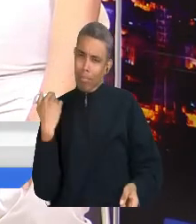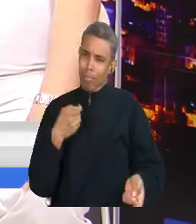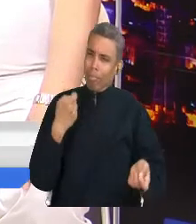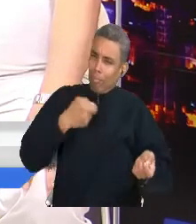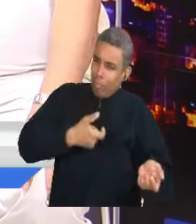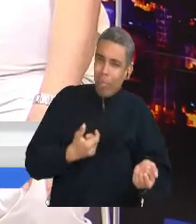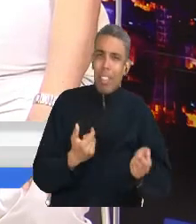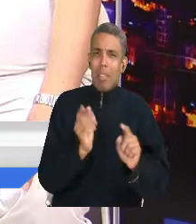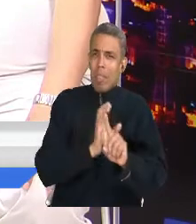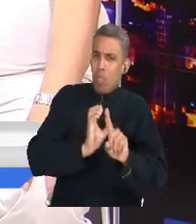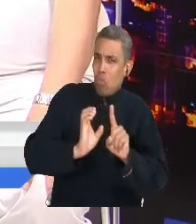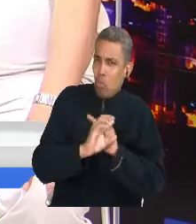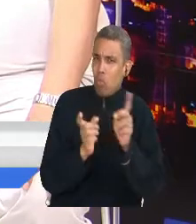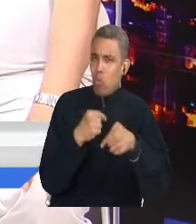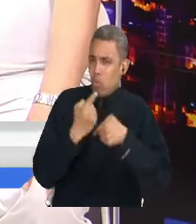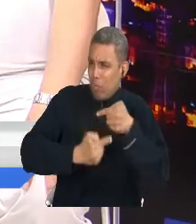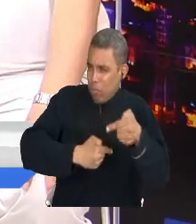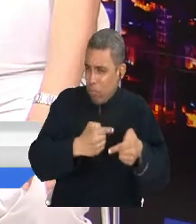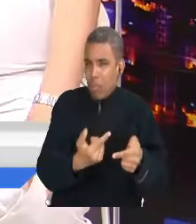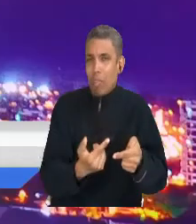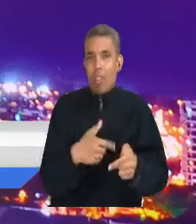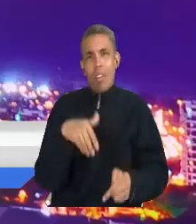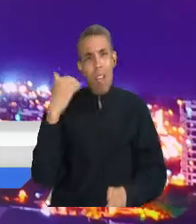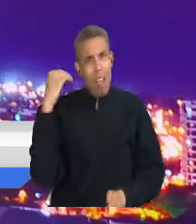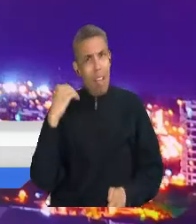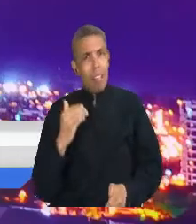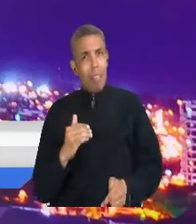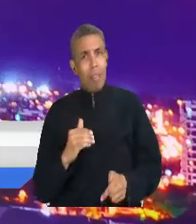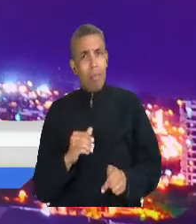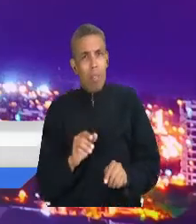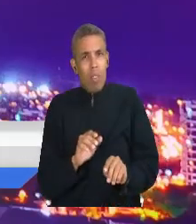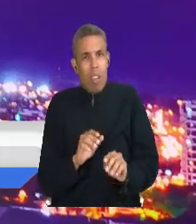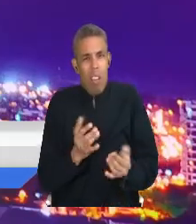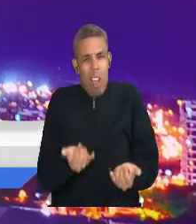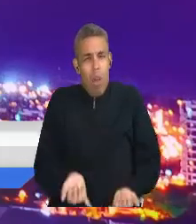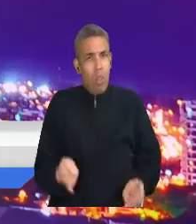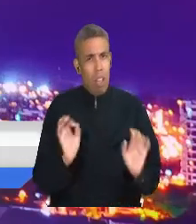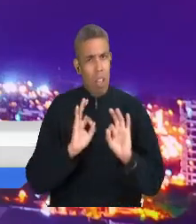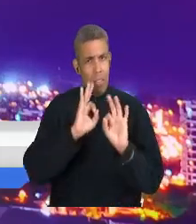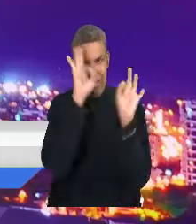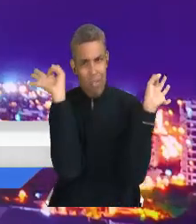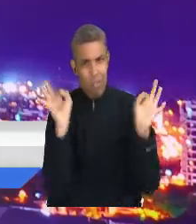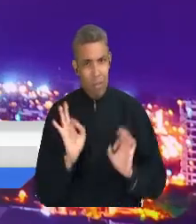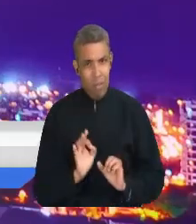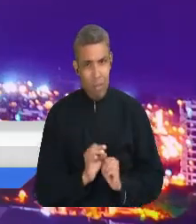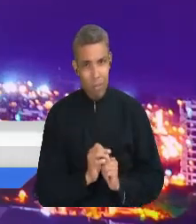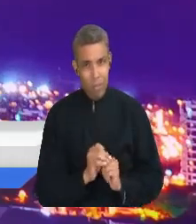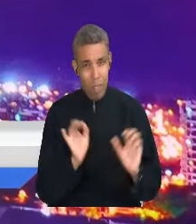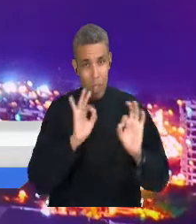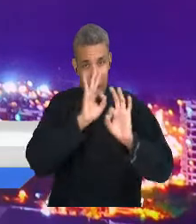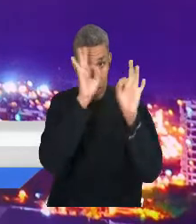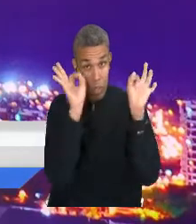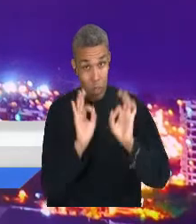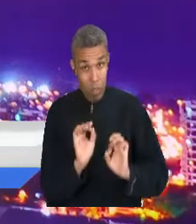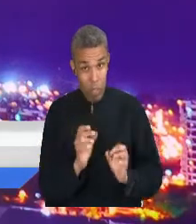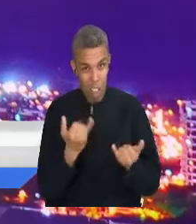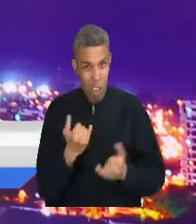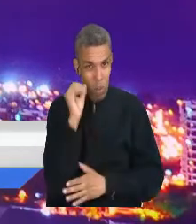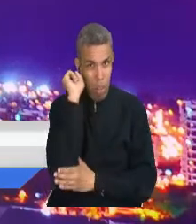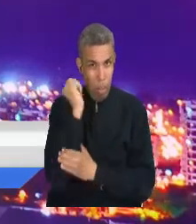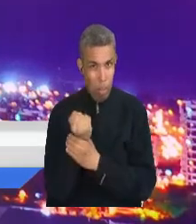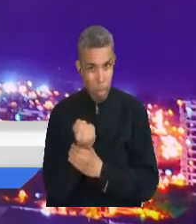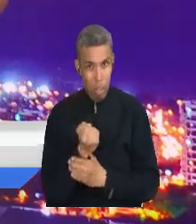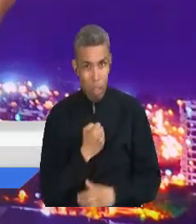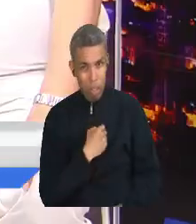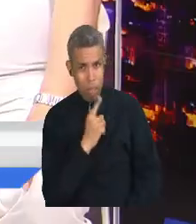la organización de los mismos, especialmente las cerveceras, las de licores, pero casi que todo el peso está cayendo ahora en el apoyo